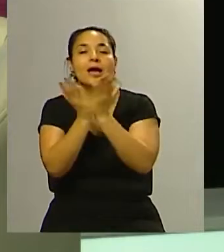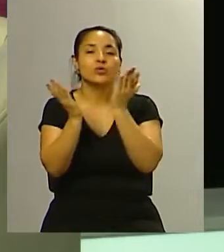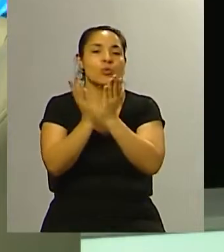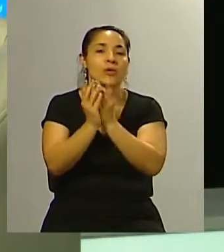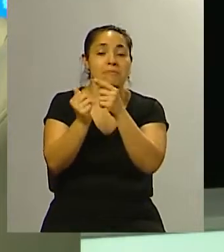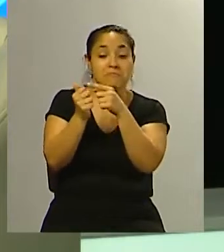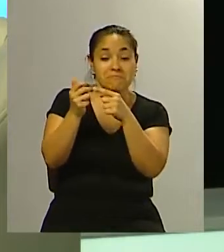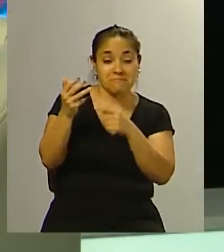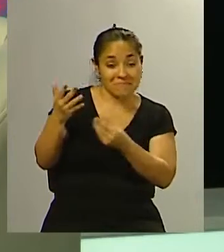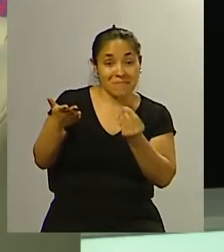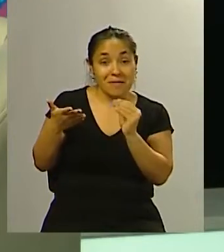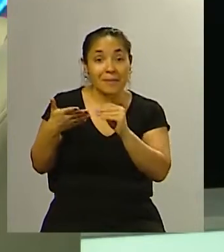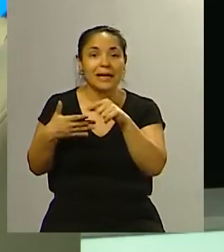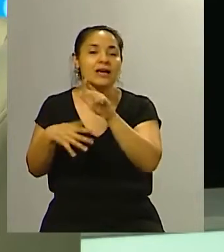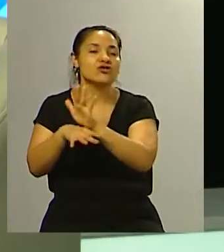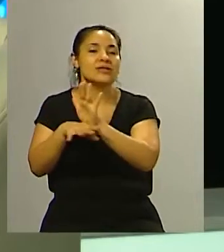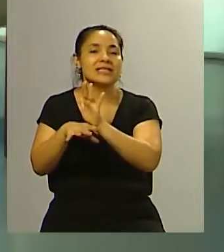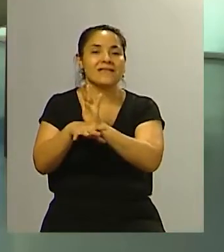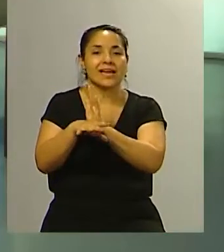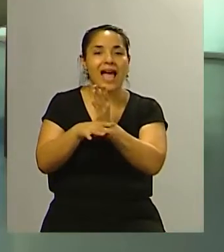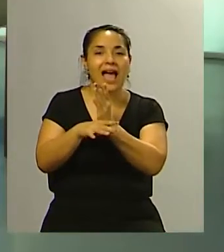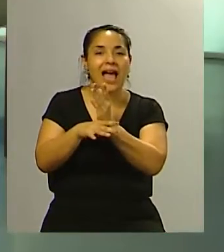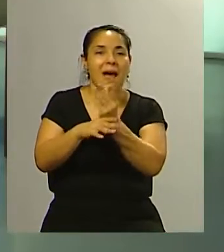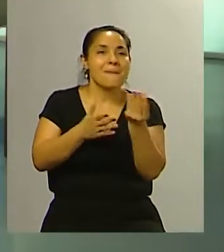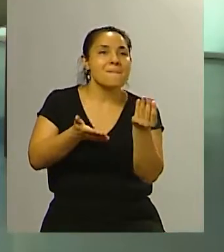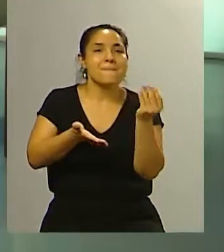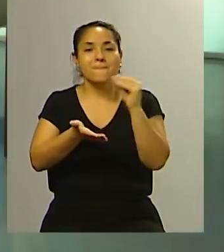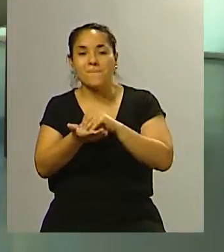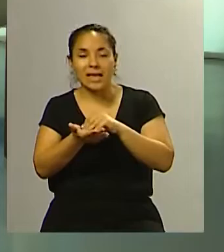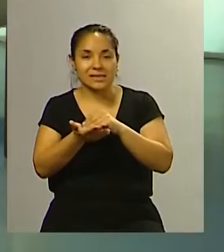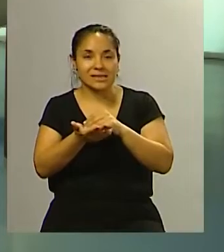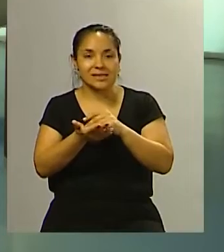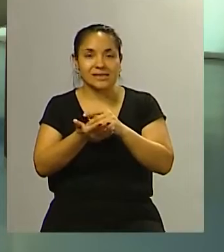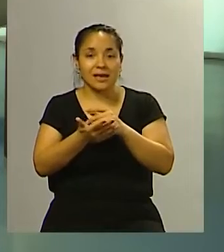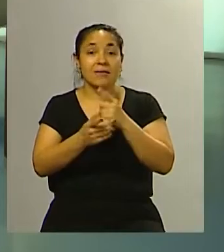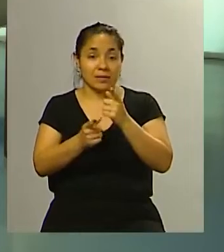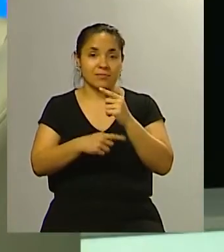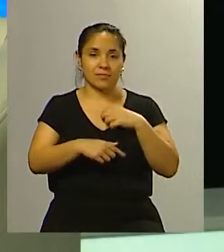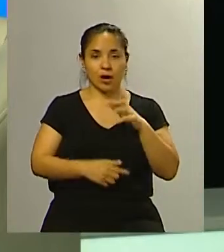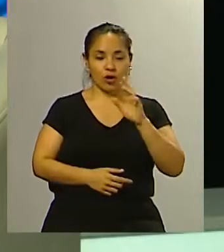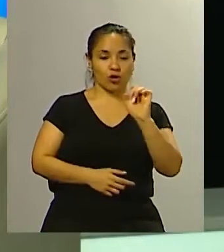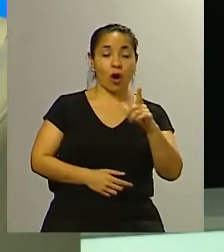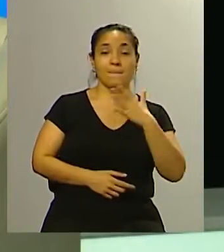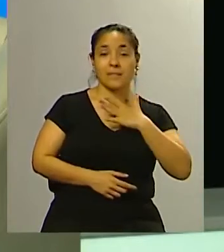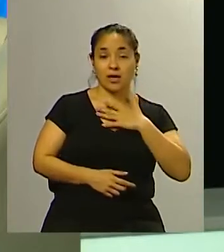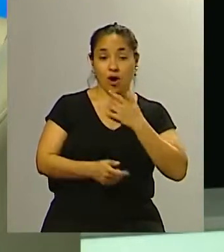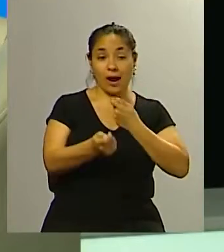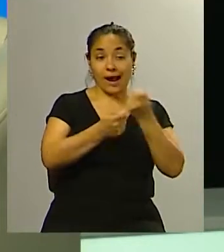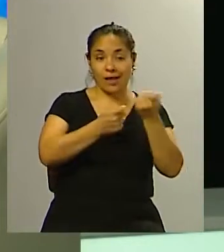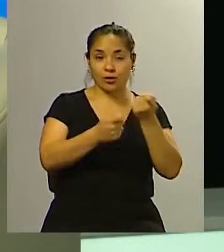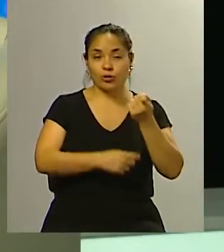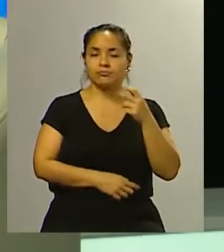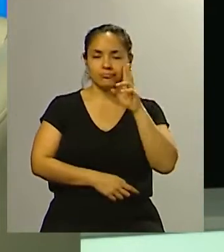un plus y una riqueza que en verdad desde el rol de gestión que tengo ahora, yo noto que los